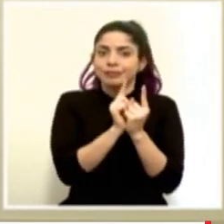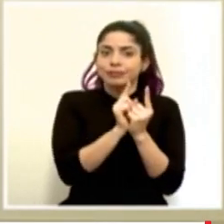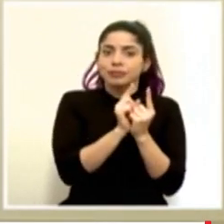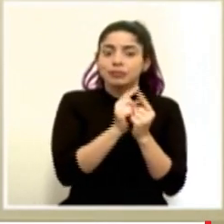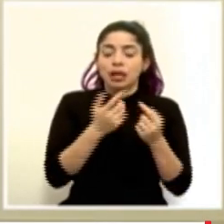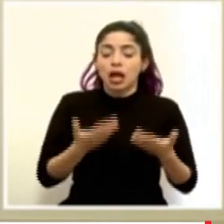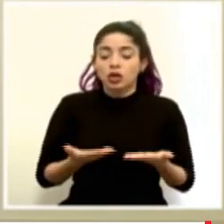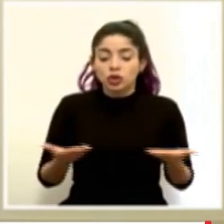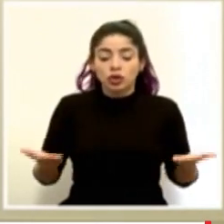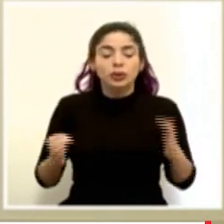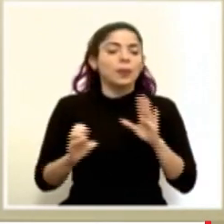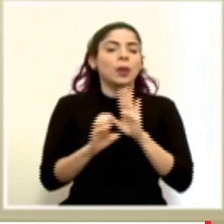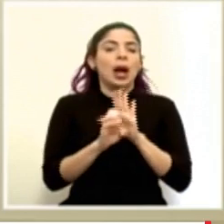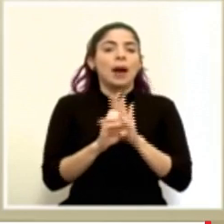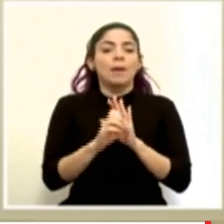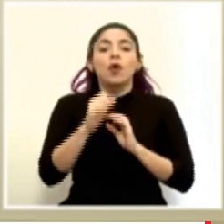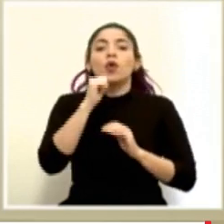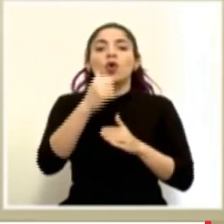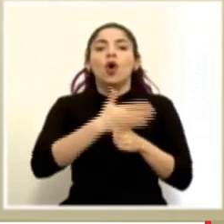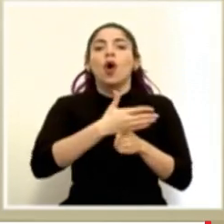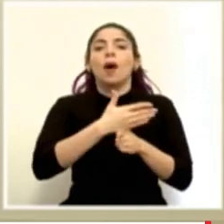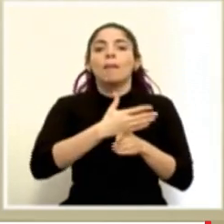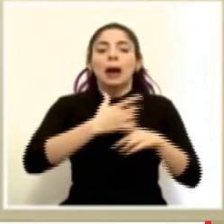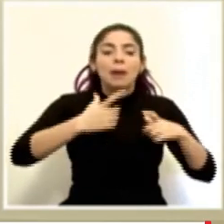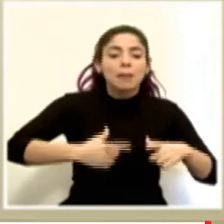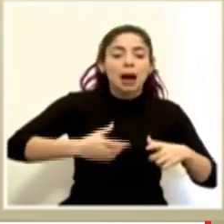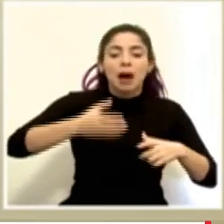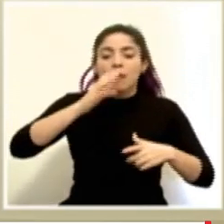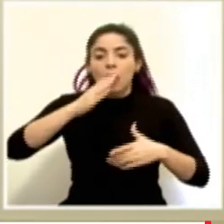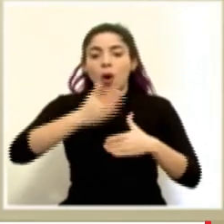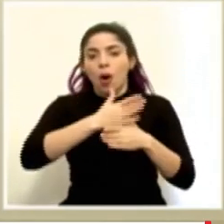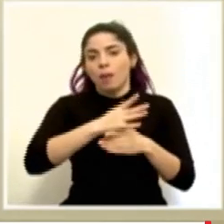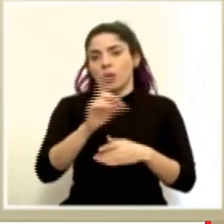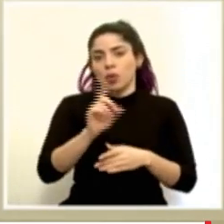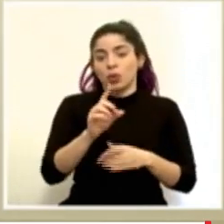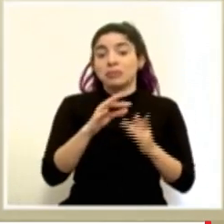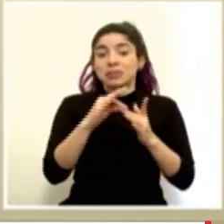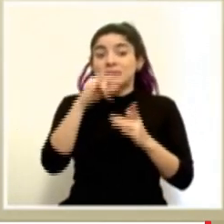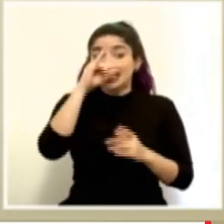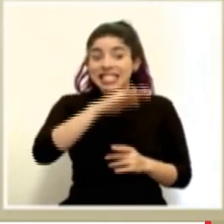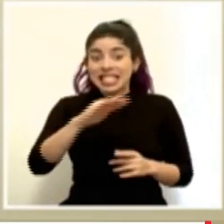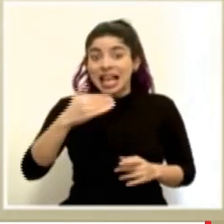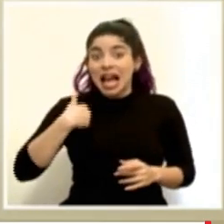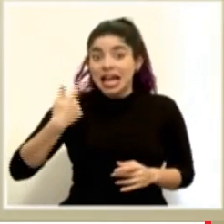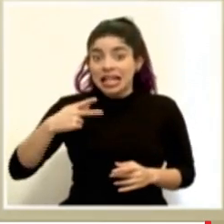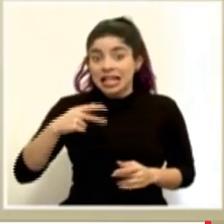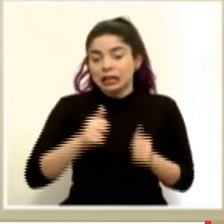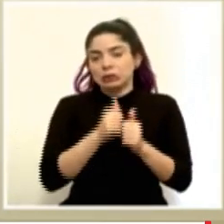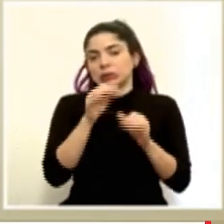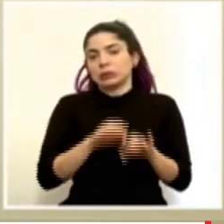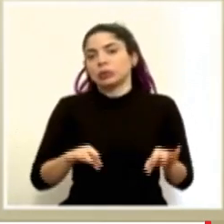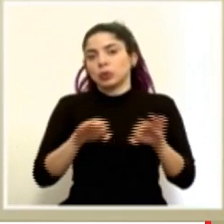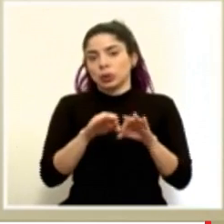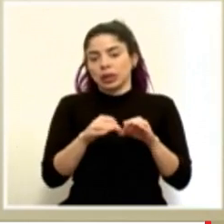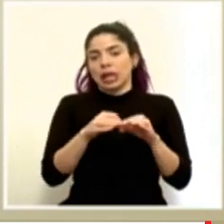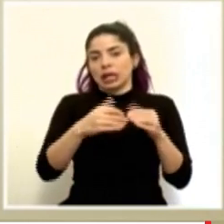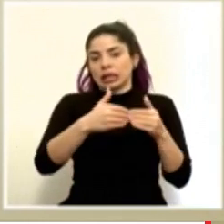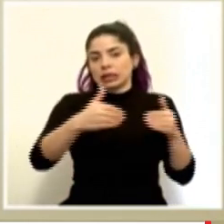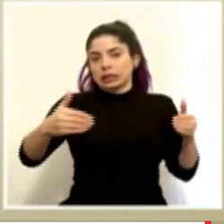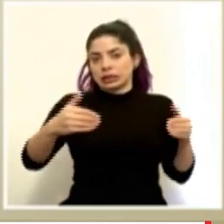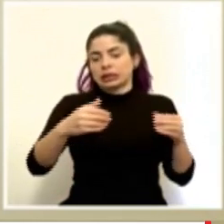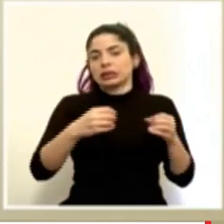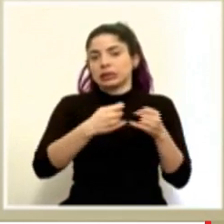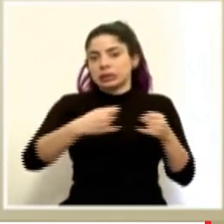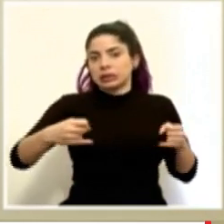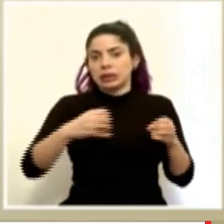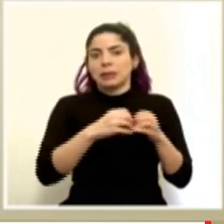los utensilios, por ejemplo, no se compartan, ¿verdad?, con ellos. En los niños, sobre todo, que tienen factores de riesgo más importante, sí tiene que haber un protocolo